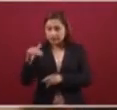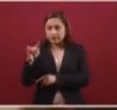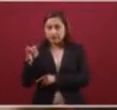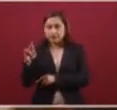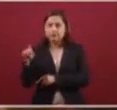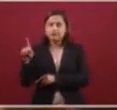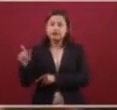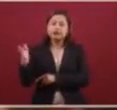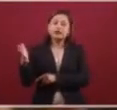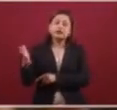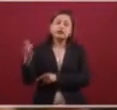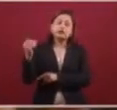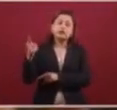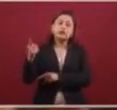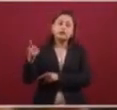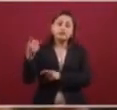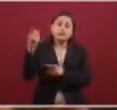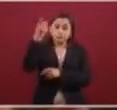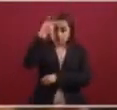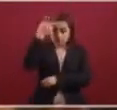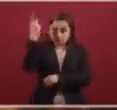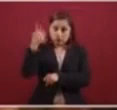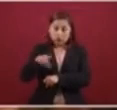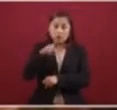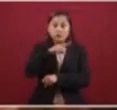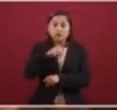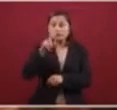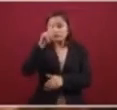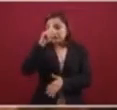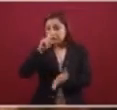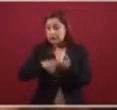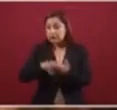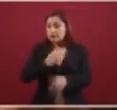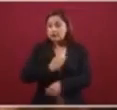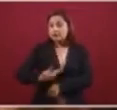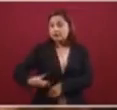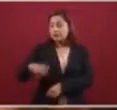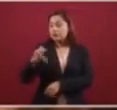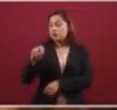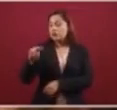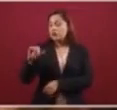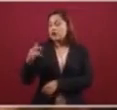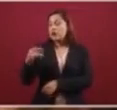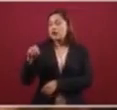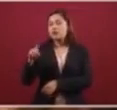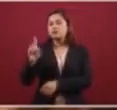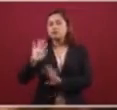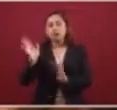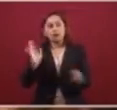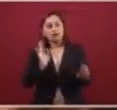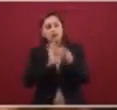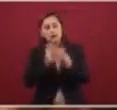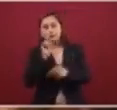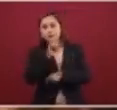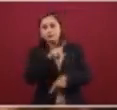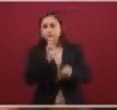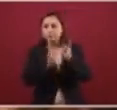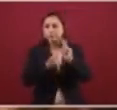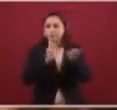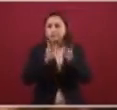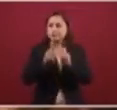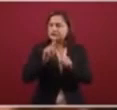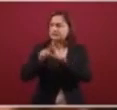gobierno del estado busca la expropiación tengo entendido que el presidente de la conago ya platicó con ustedes el tema hay mucha presión de